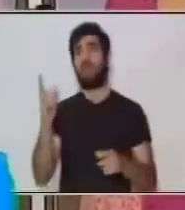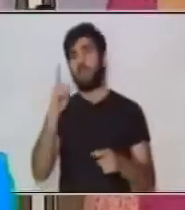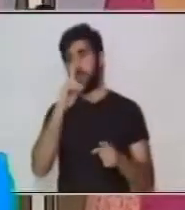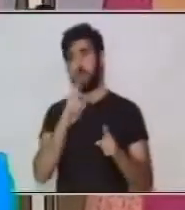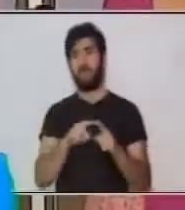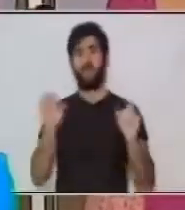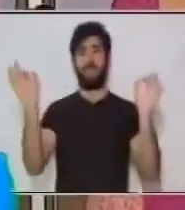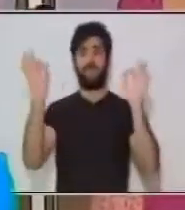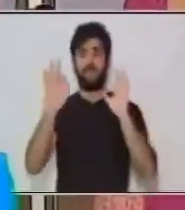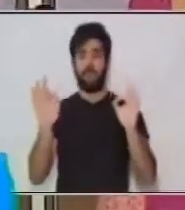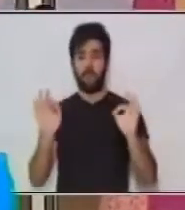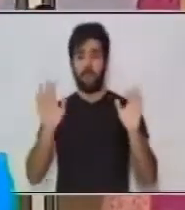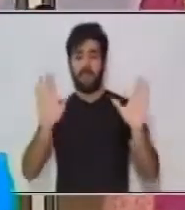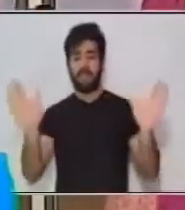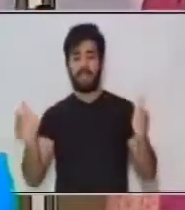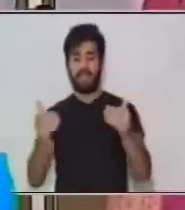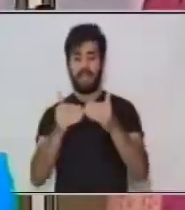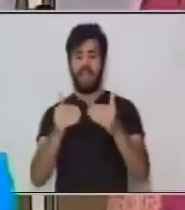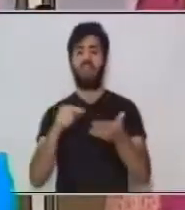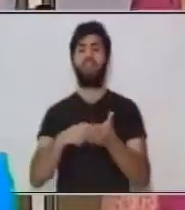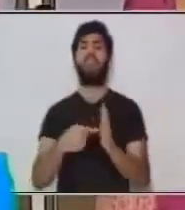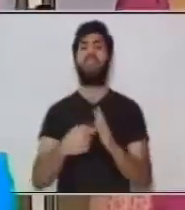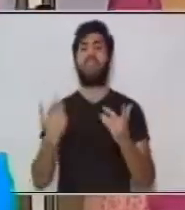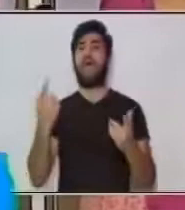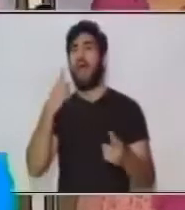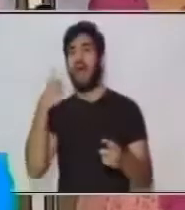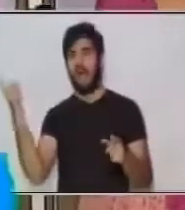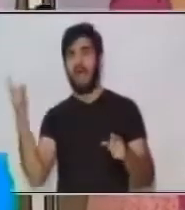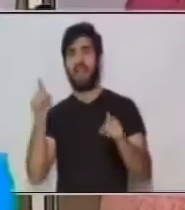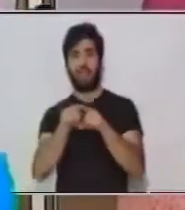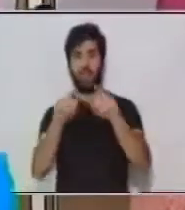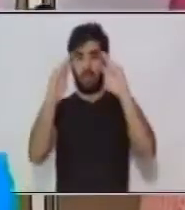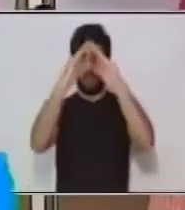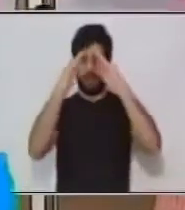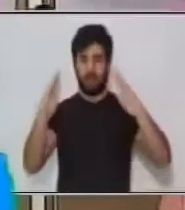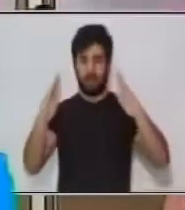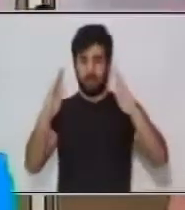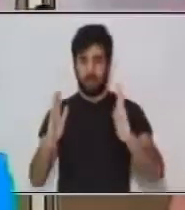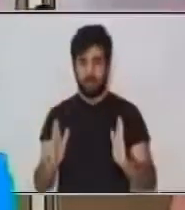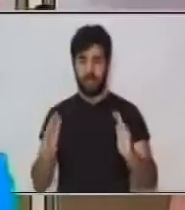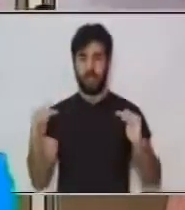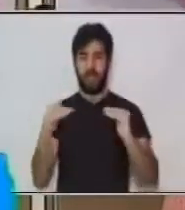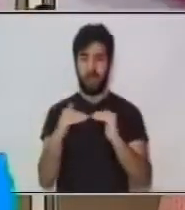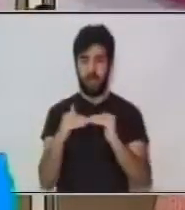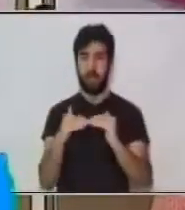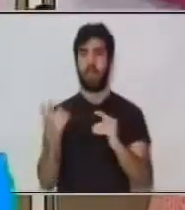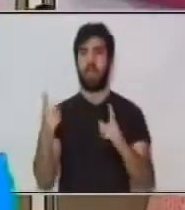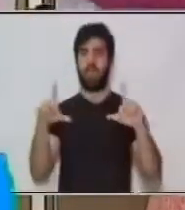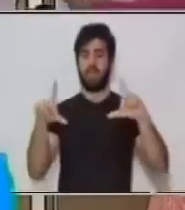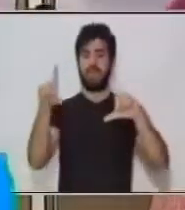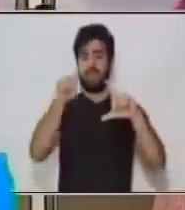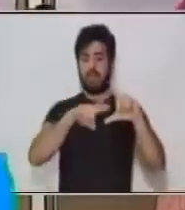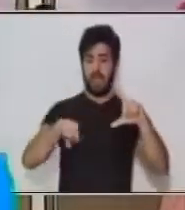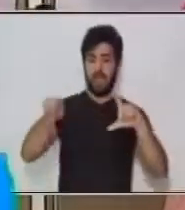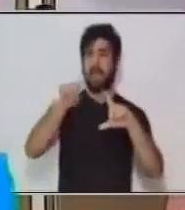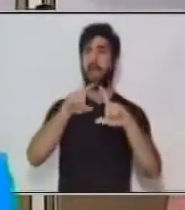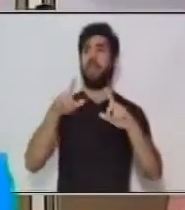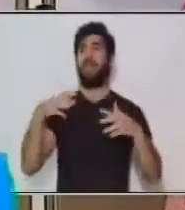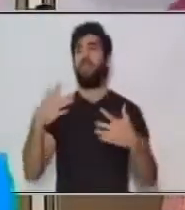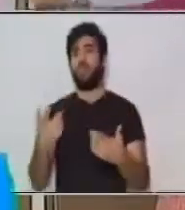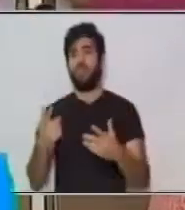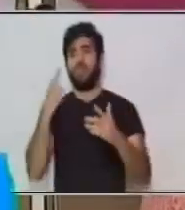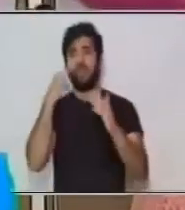pues, tienen todos sus segmentos consecutivos,